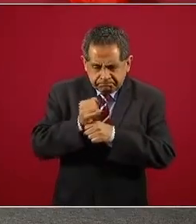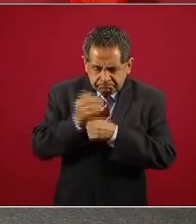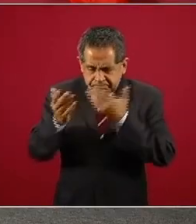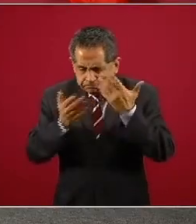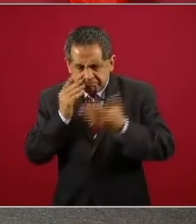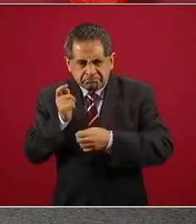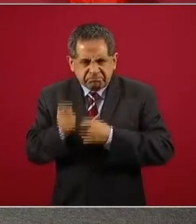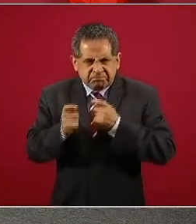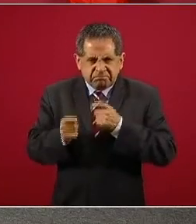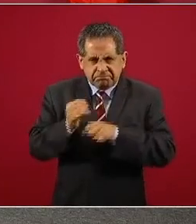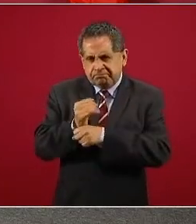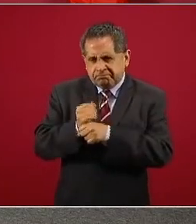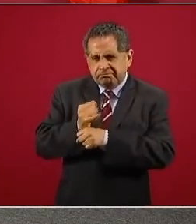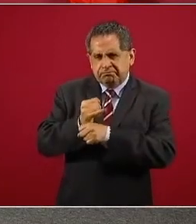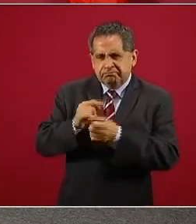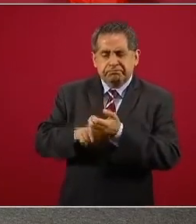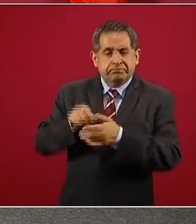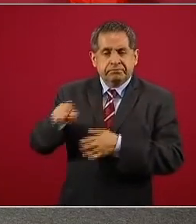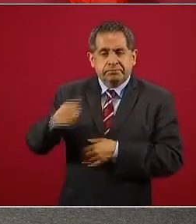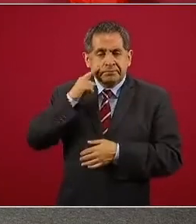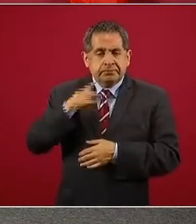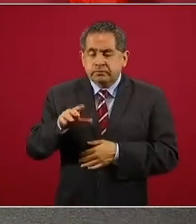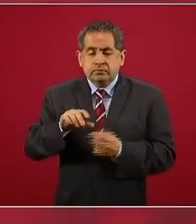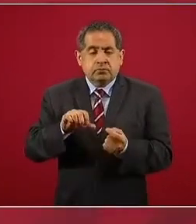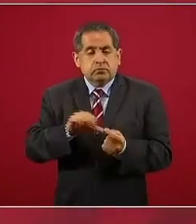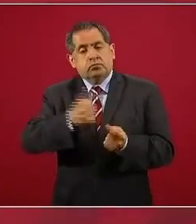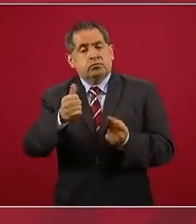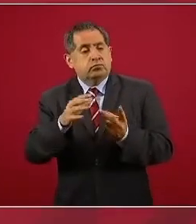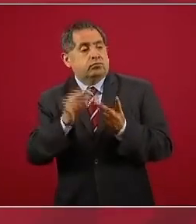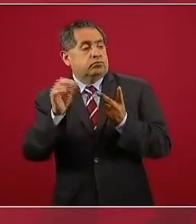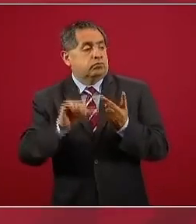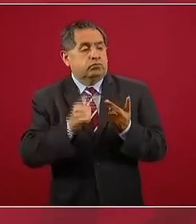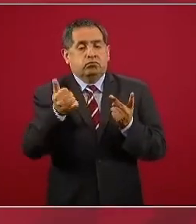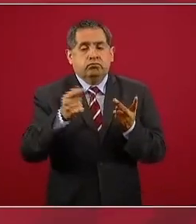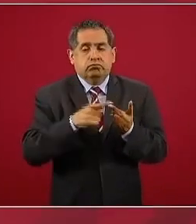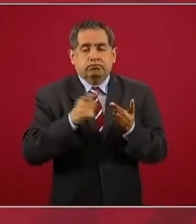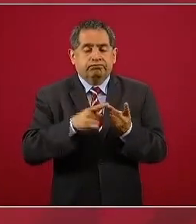investigación para buscar opciones alternativas.